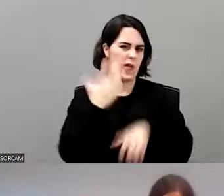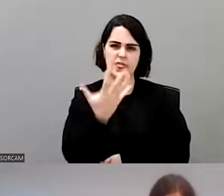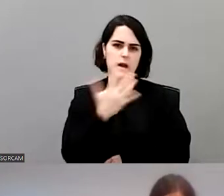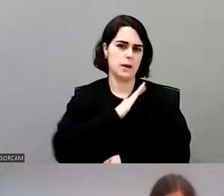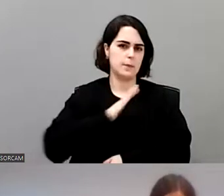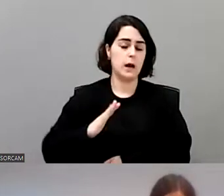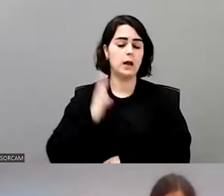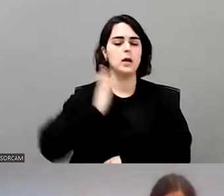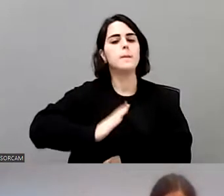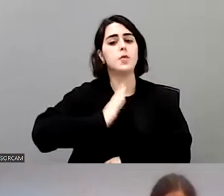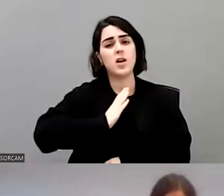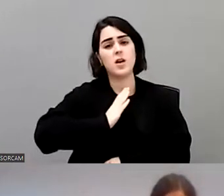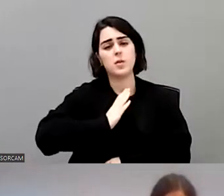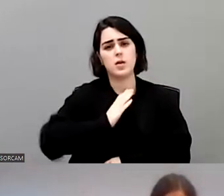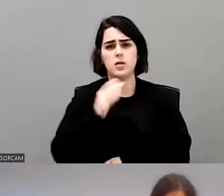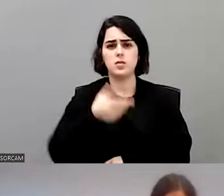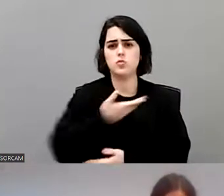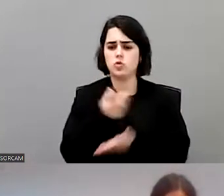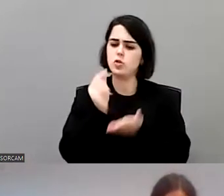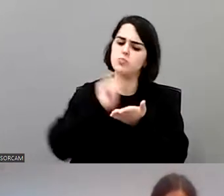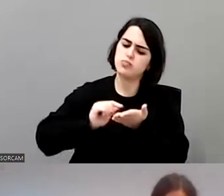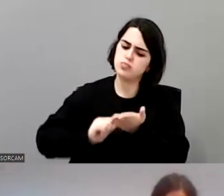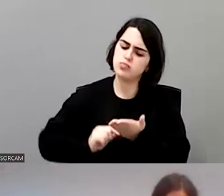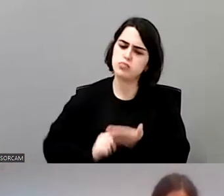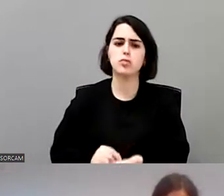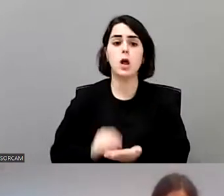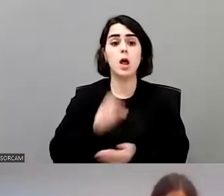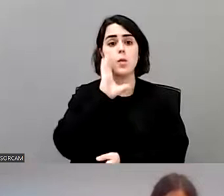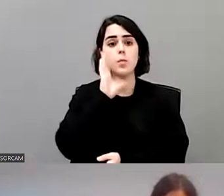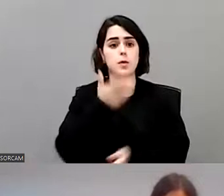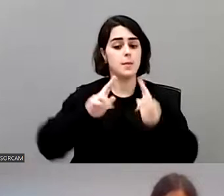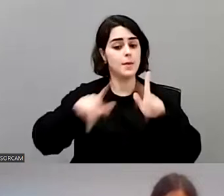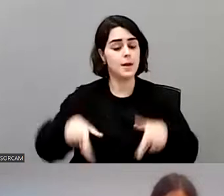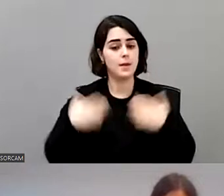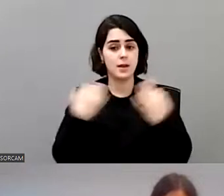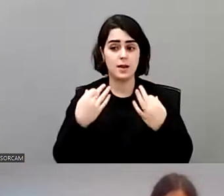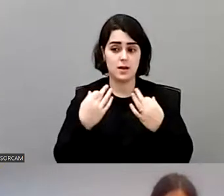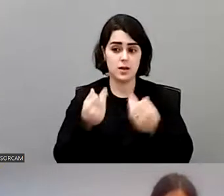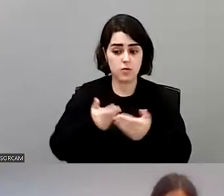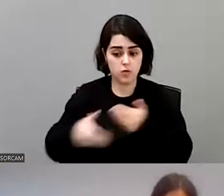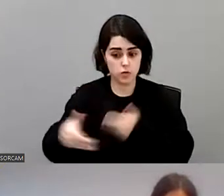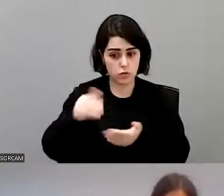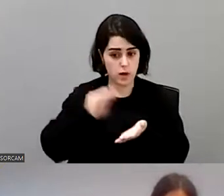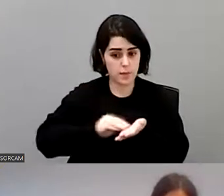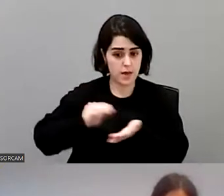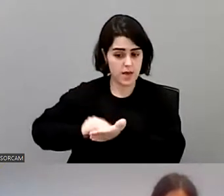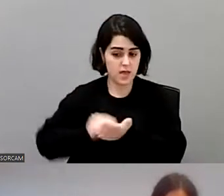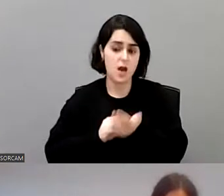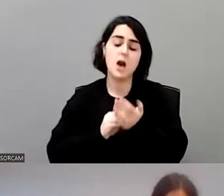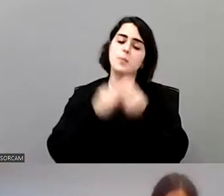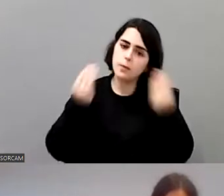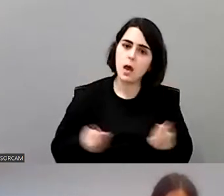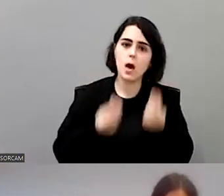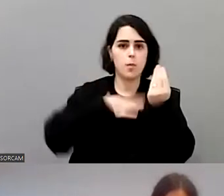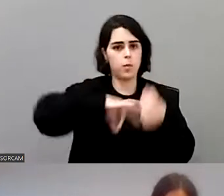favor os pedimos que lo cumplimentéis, ya que nos permitirá mejorar de cara a futuras jornadas y seminarios, ¿vale? Que